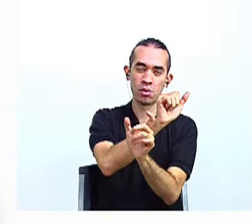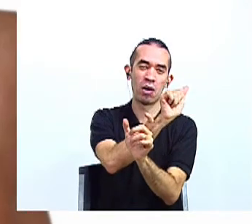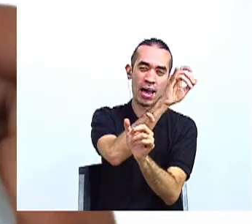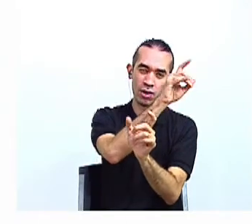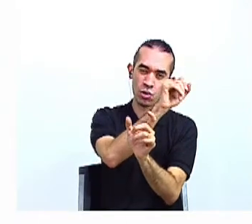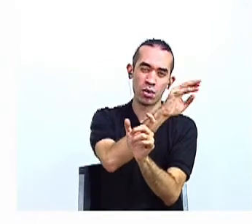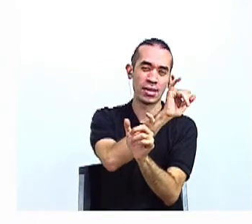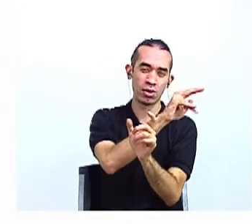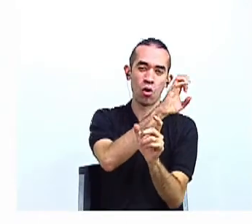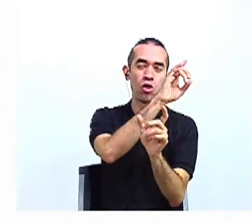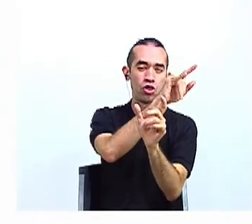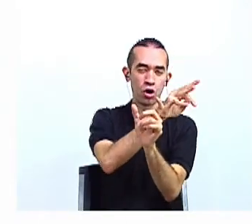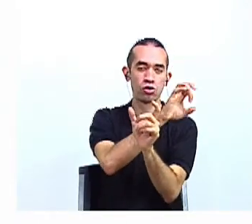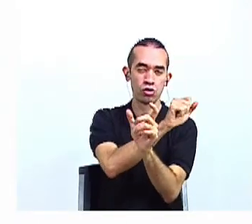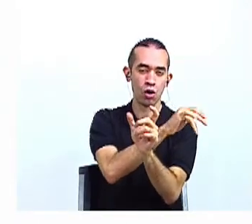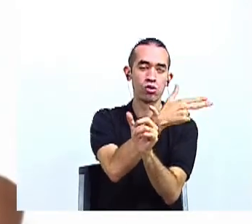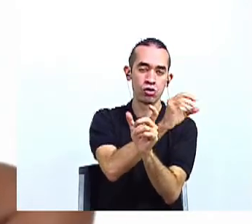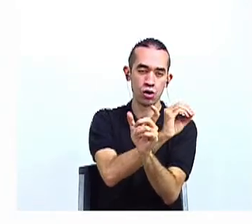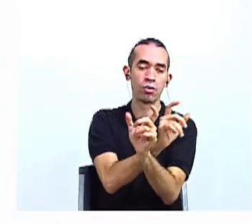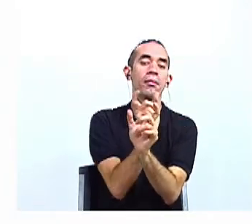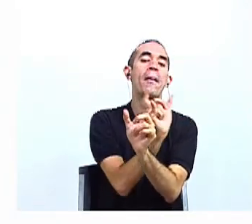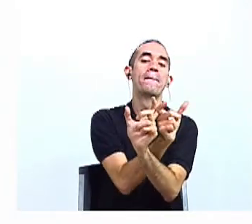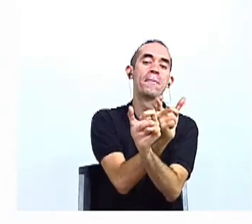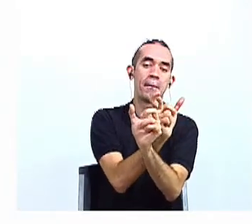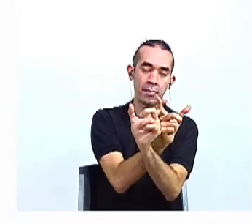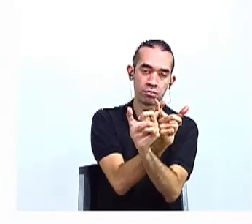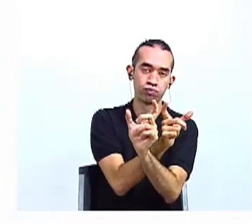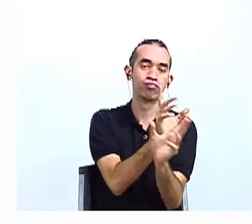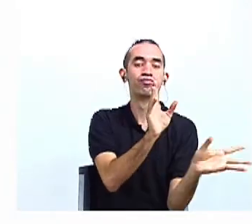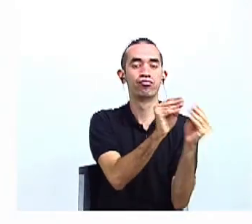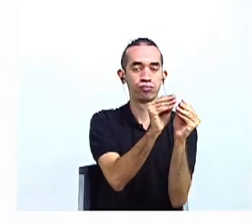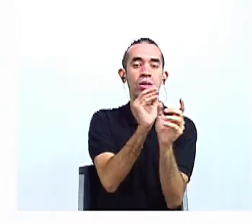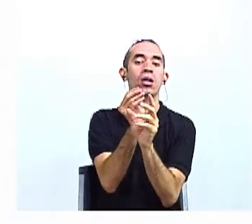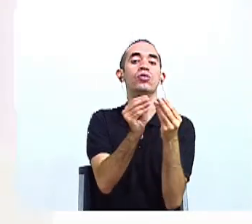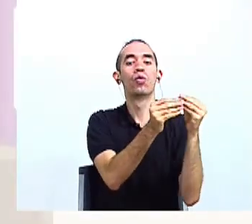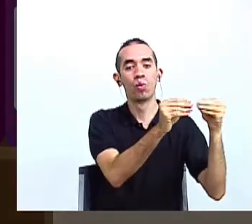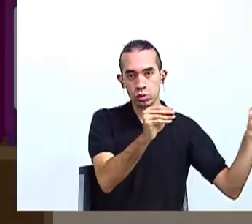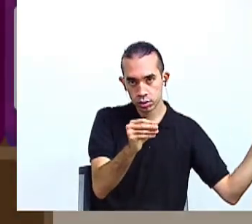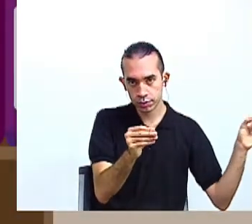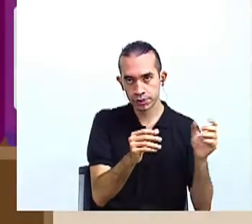complemento preposicional y las oraciones de relativo.